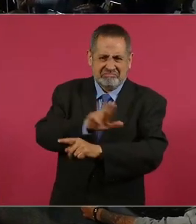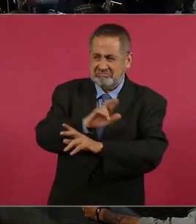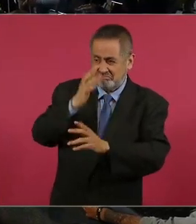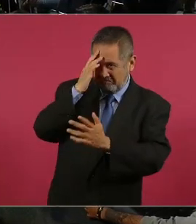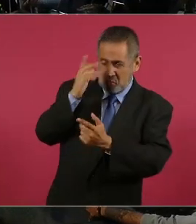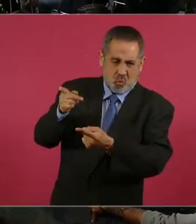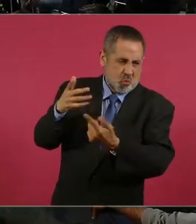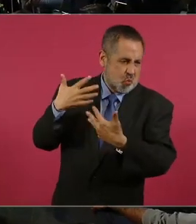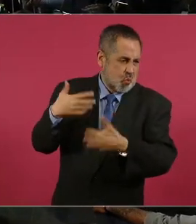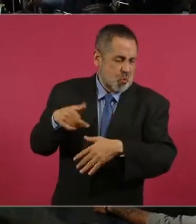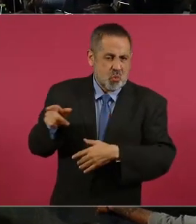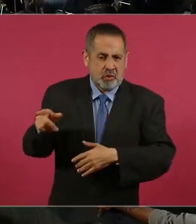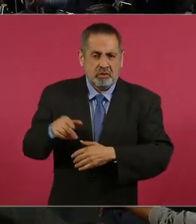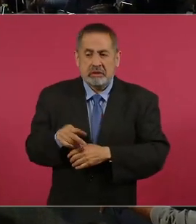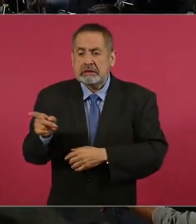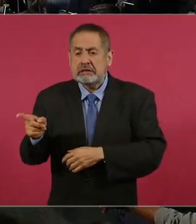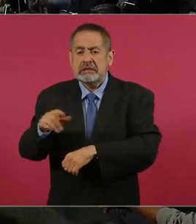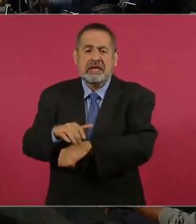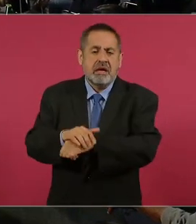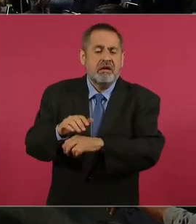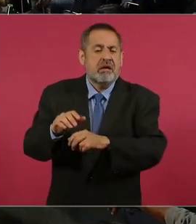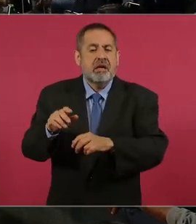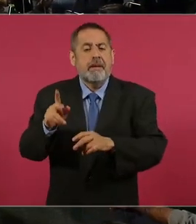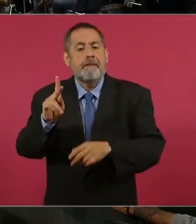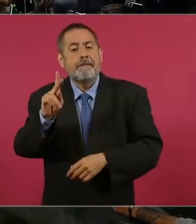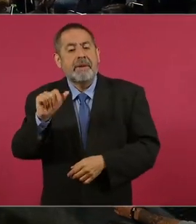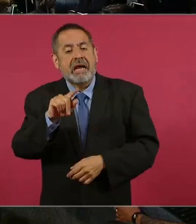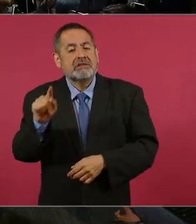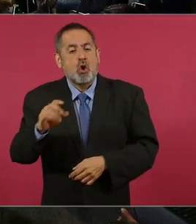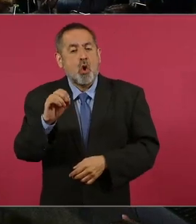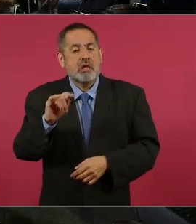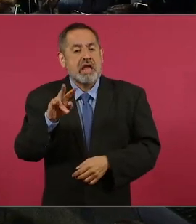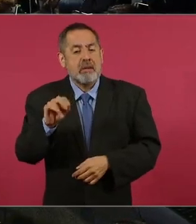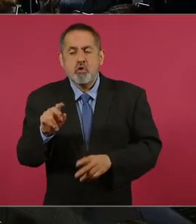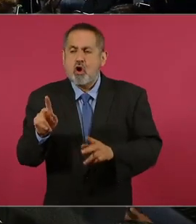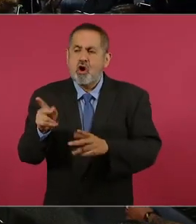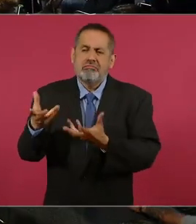reconocido, amigo de Paz.